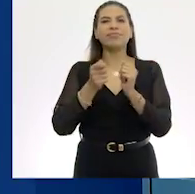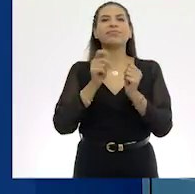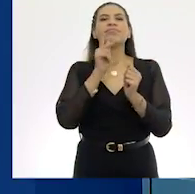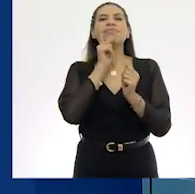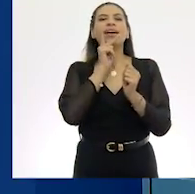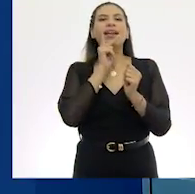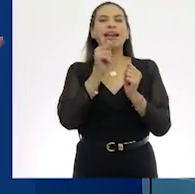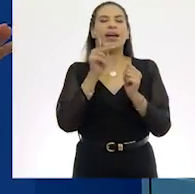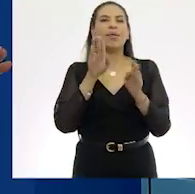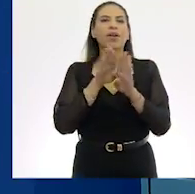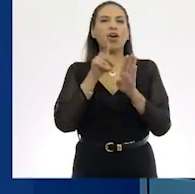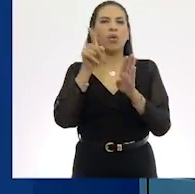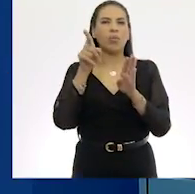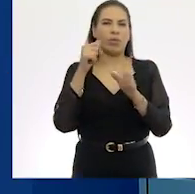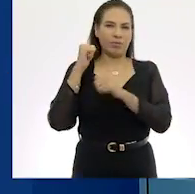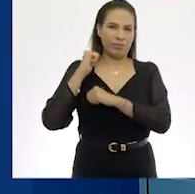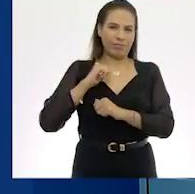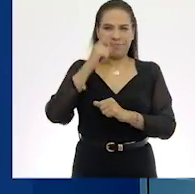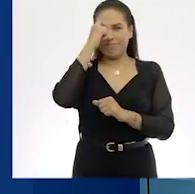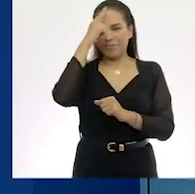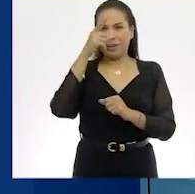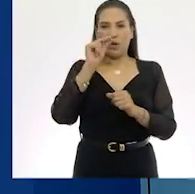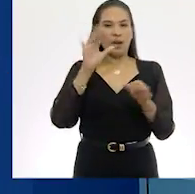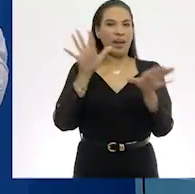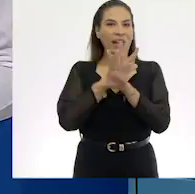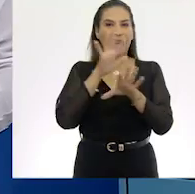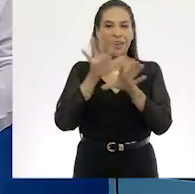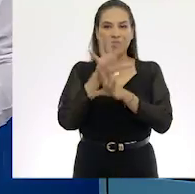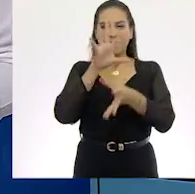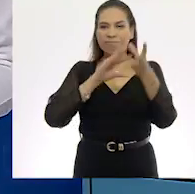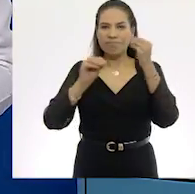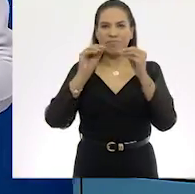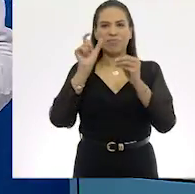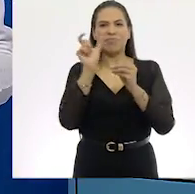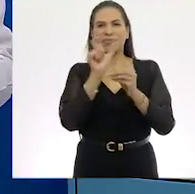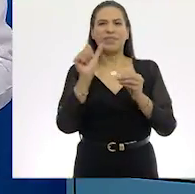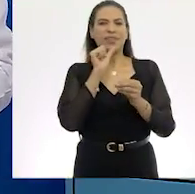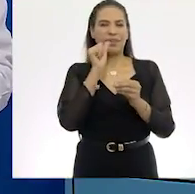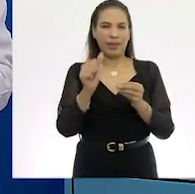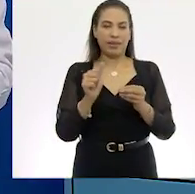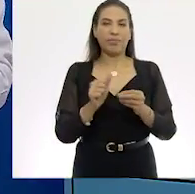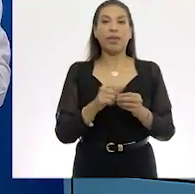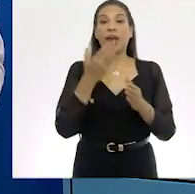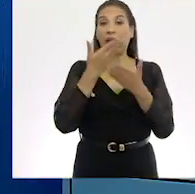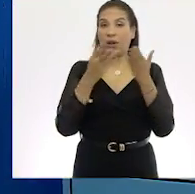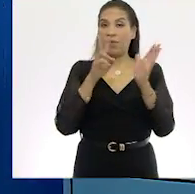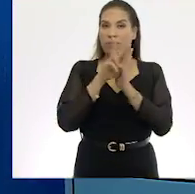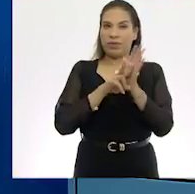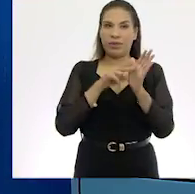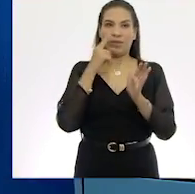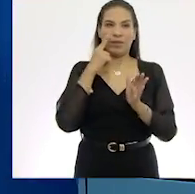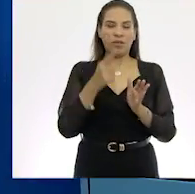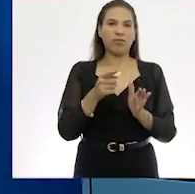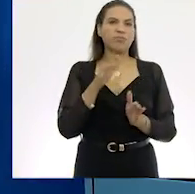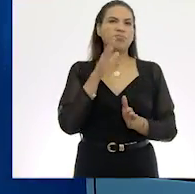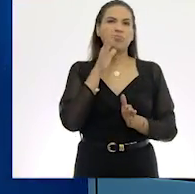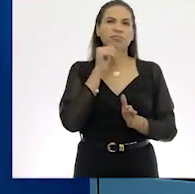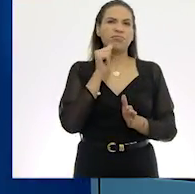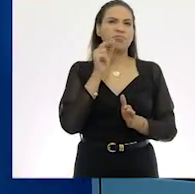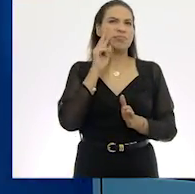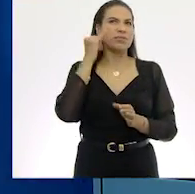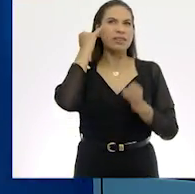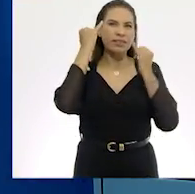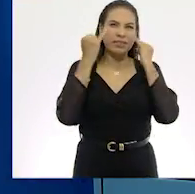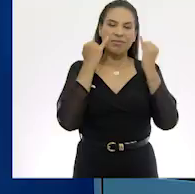agregar comentarios ni modificaciones. Bien. En el caso del video que acabamos de ver, aunque no podremos subrayar las